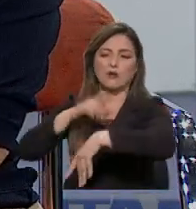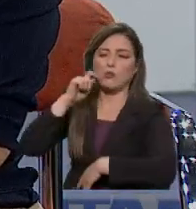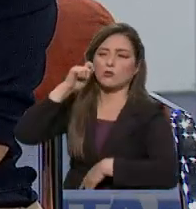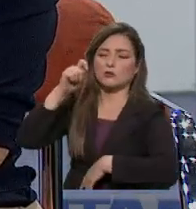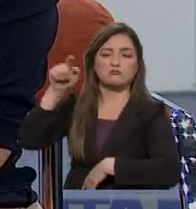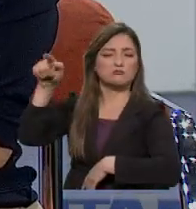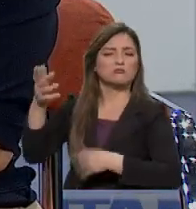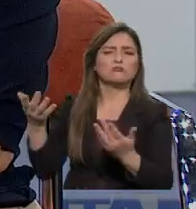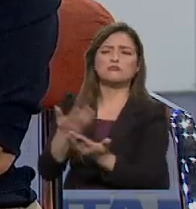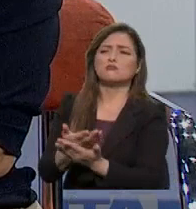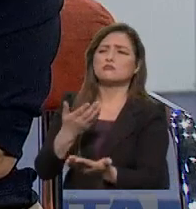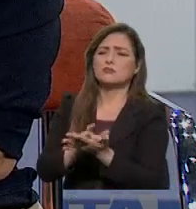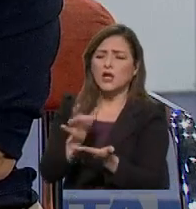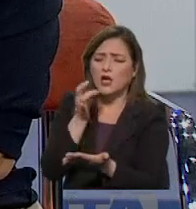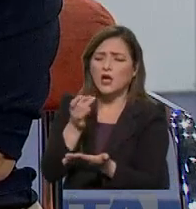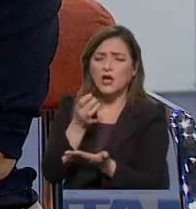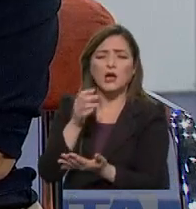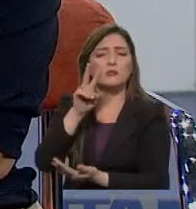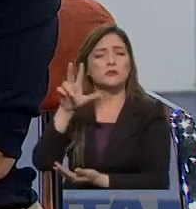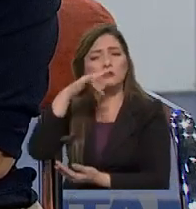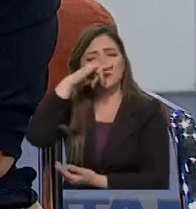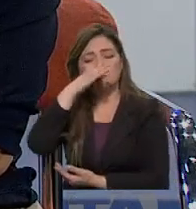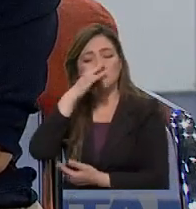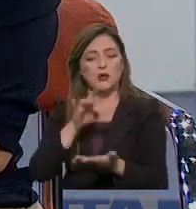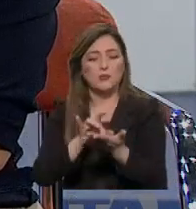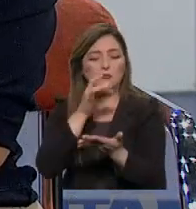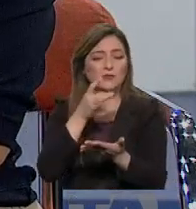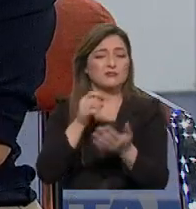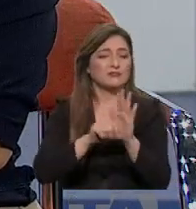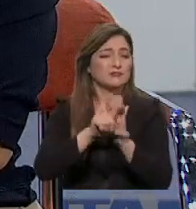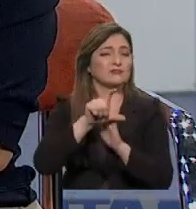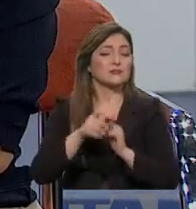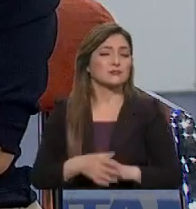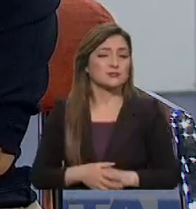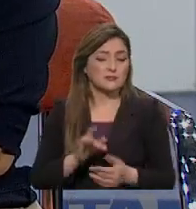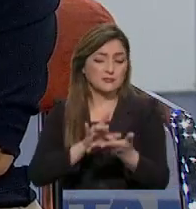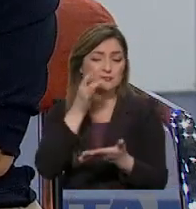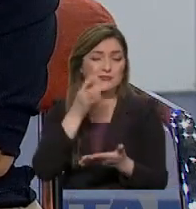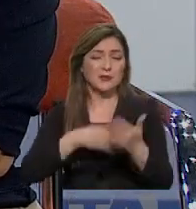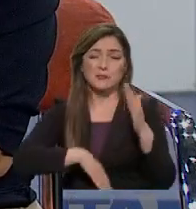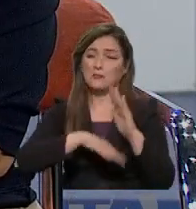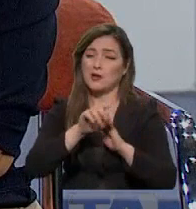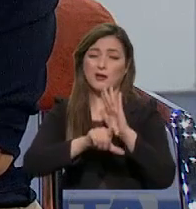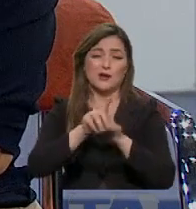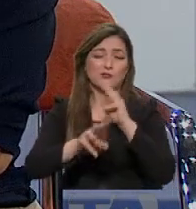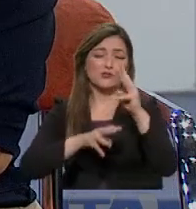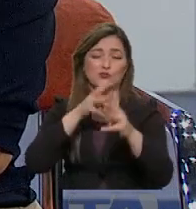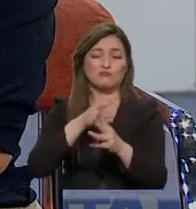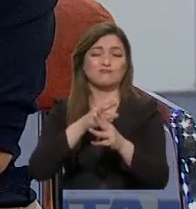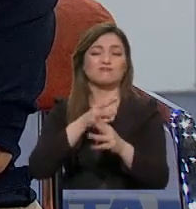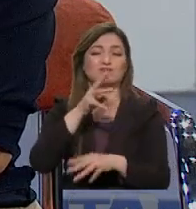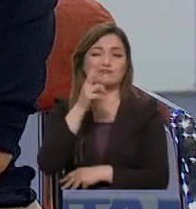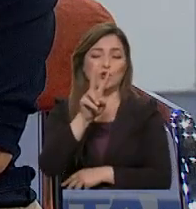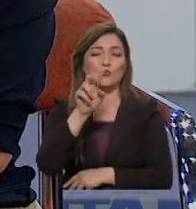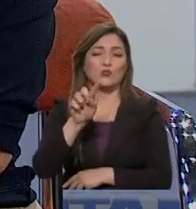En total, 23 niños necesitan medicinas costosas, entre ellas el medicamento más caro del mundo, que tiene un valor